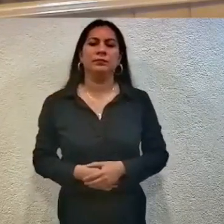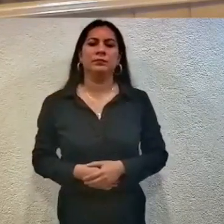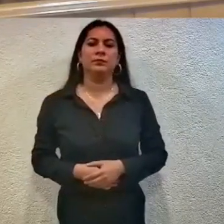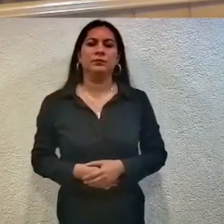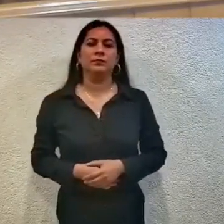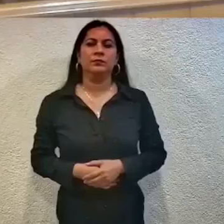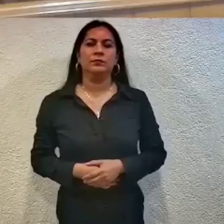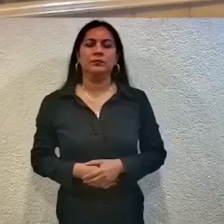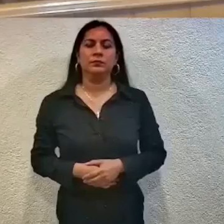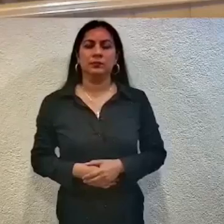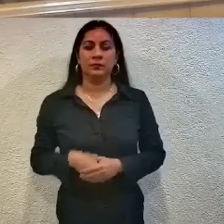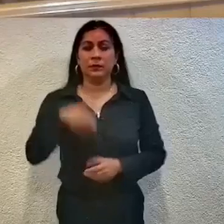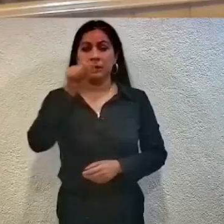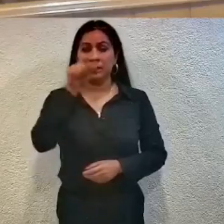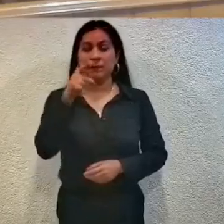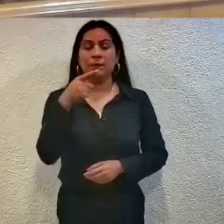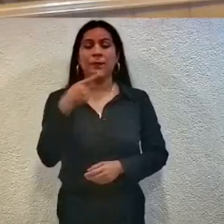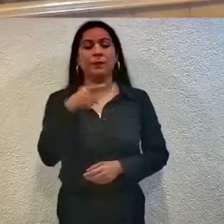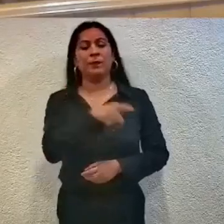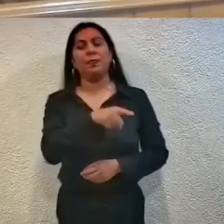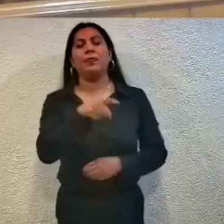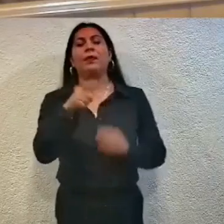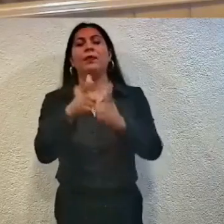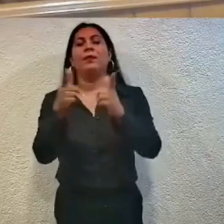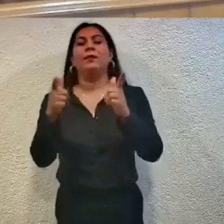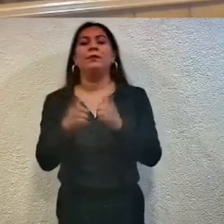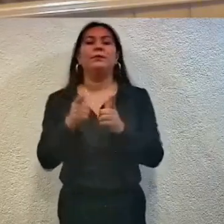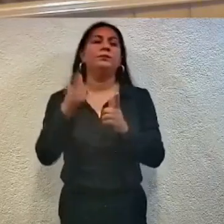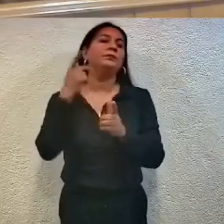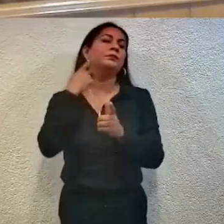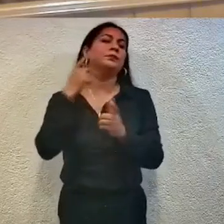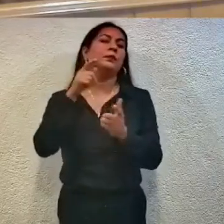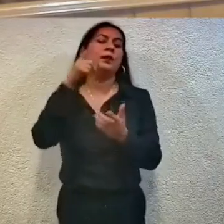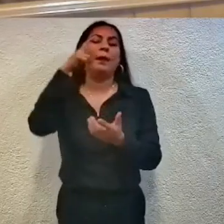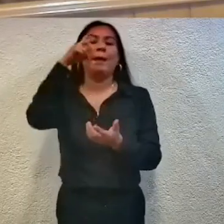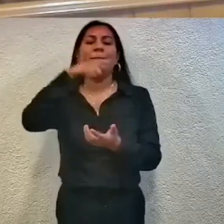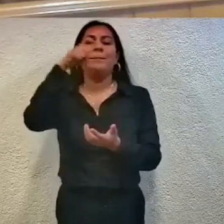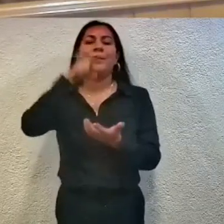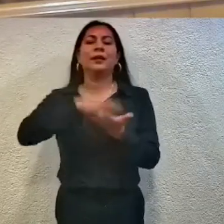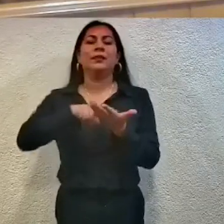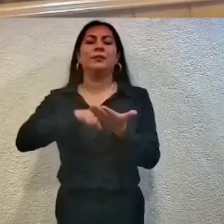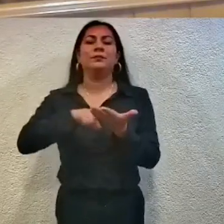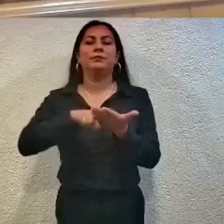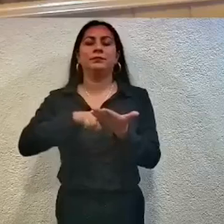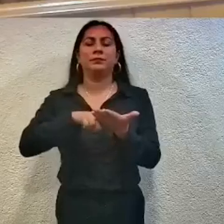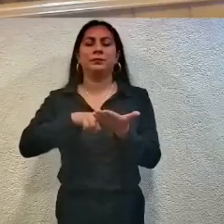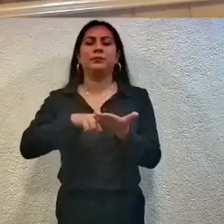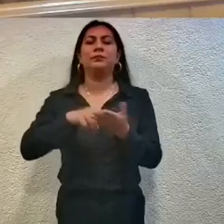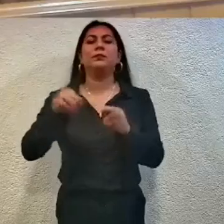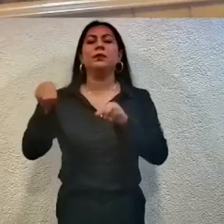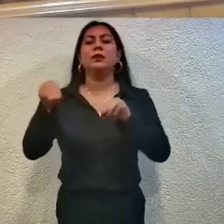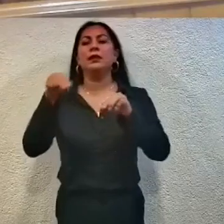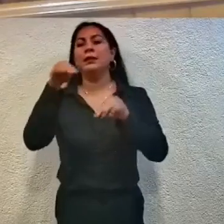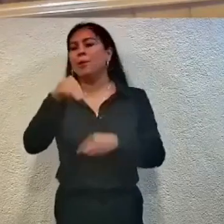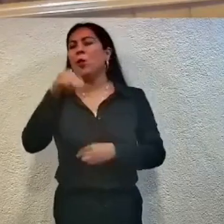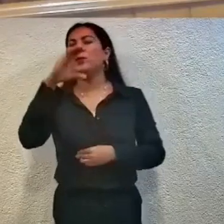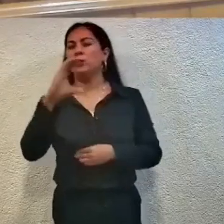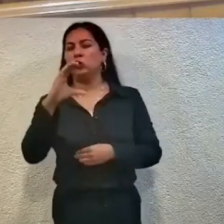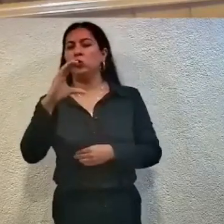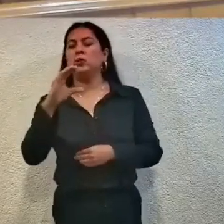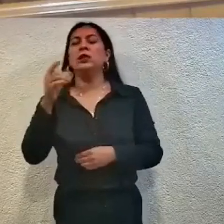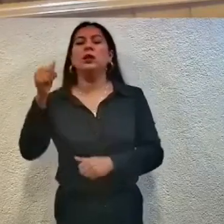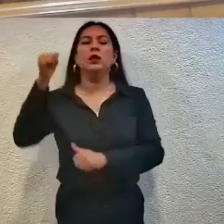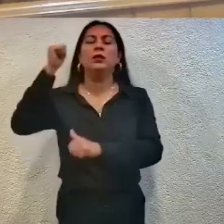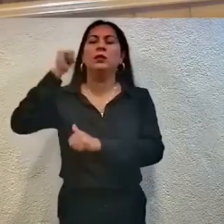TEE/GIN/019/2024. La parte actora es el Partido Verde Ecologista de México, Óscar Sánchez Luna y Movimiento Ciudadano. La